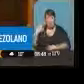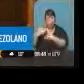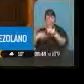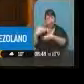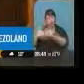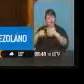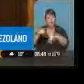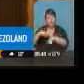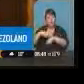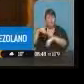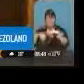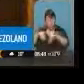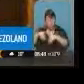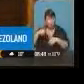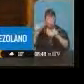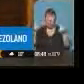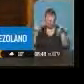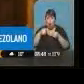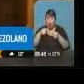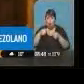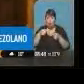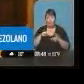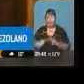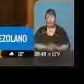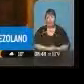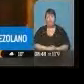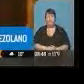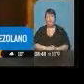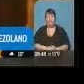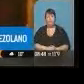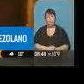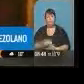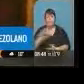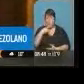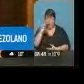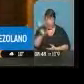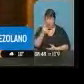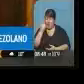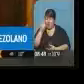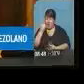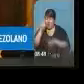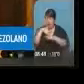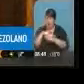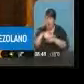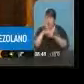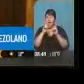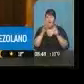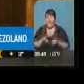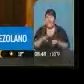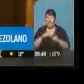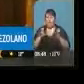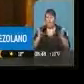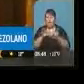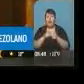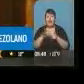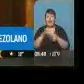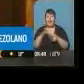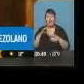proceso electoral en el que la oposición ha manifestado voluntad de participar. De hecho, la Mesa de la